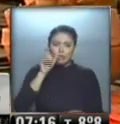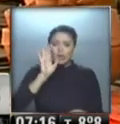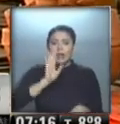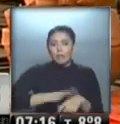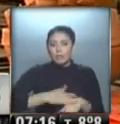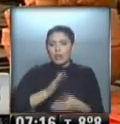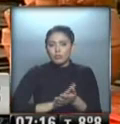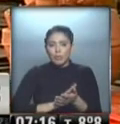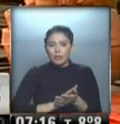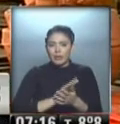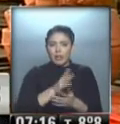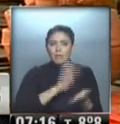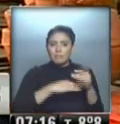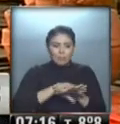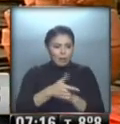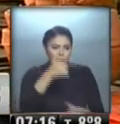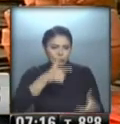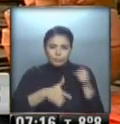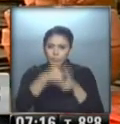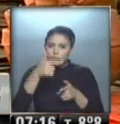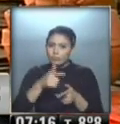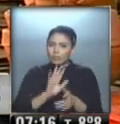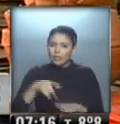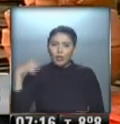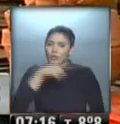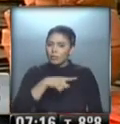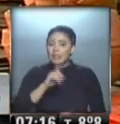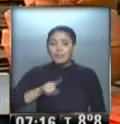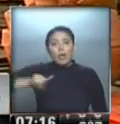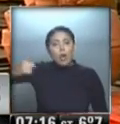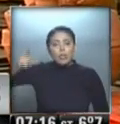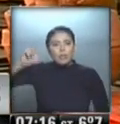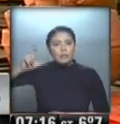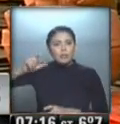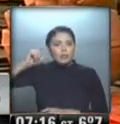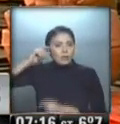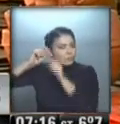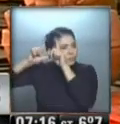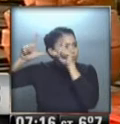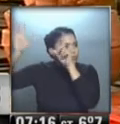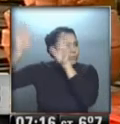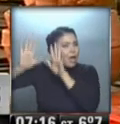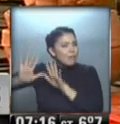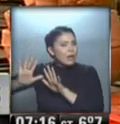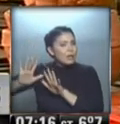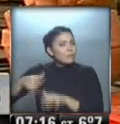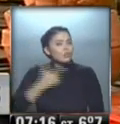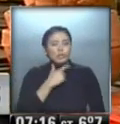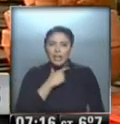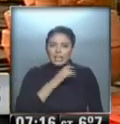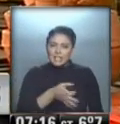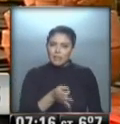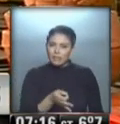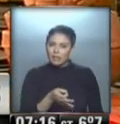los autores materiales de estas agresiones, hay autores intelectuales. En ese sentido nosotros queremos profundizar